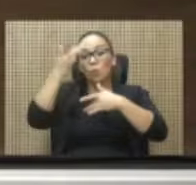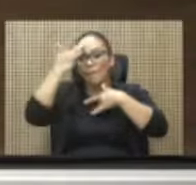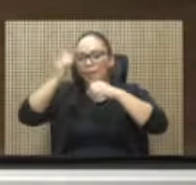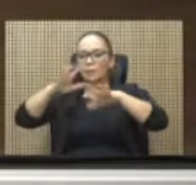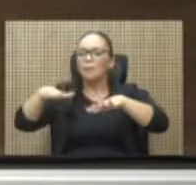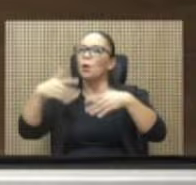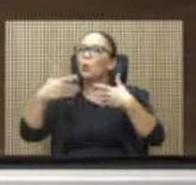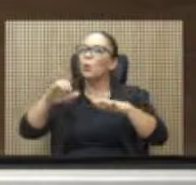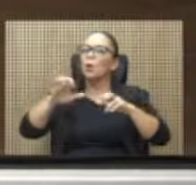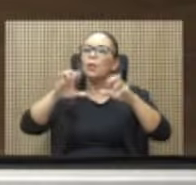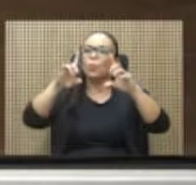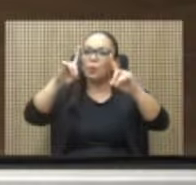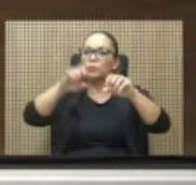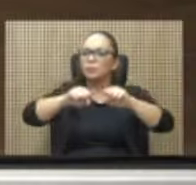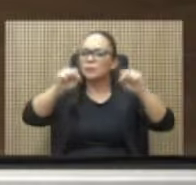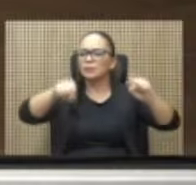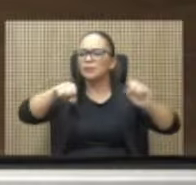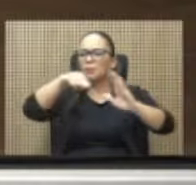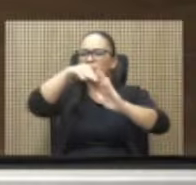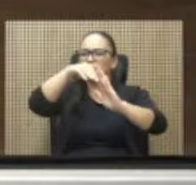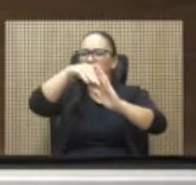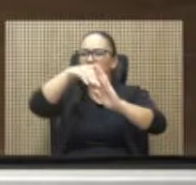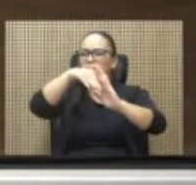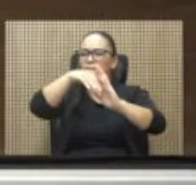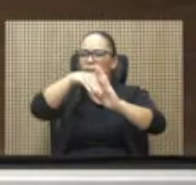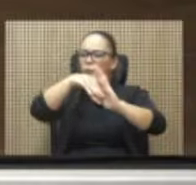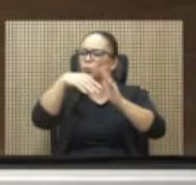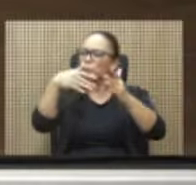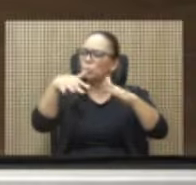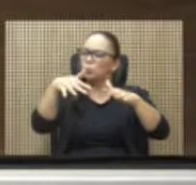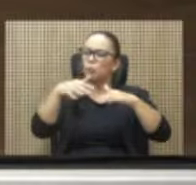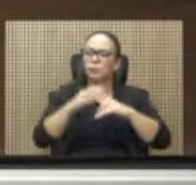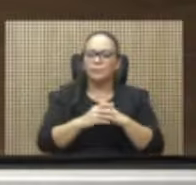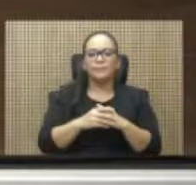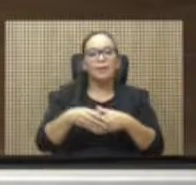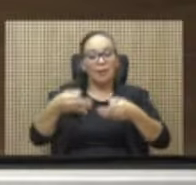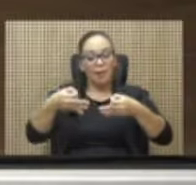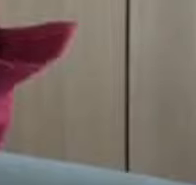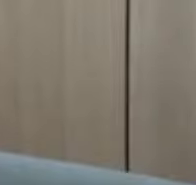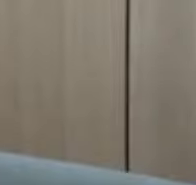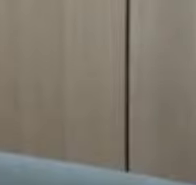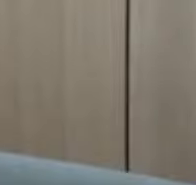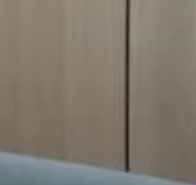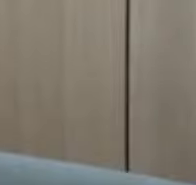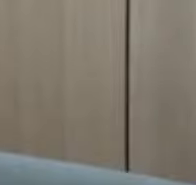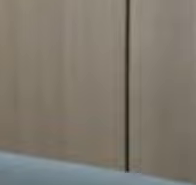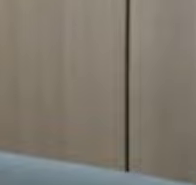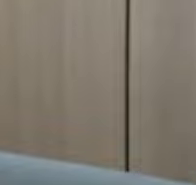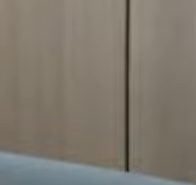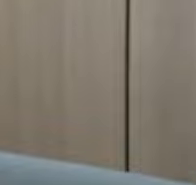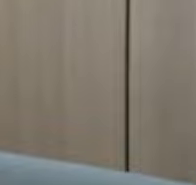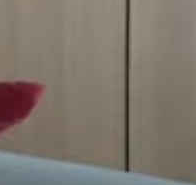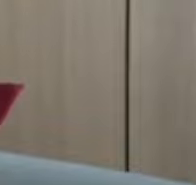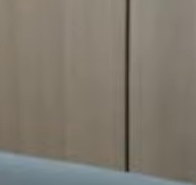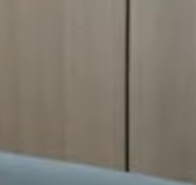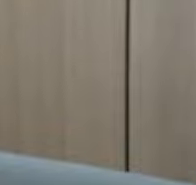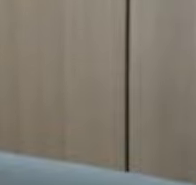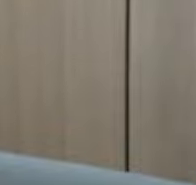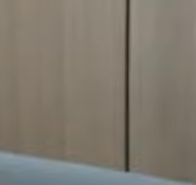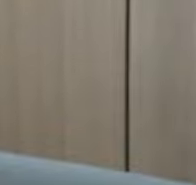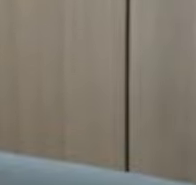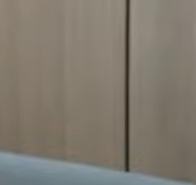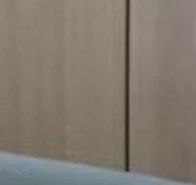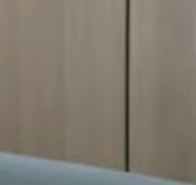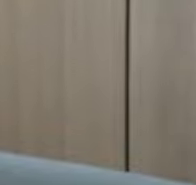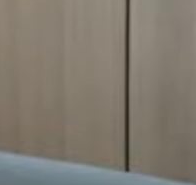los reto públicamente A que digan En qué emitió el presidente Chávez Qué cosa por ejemplo no ha bajado el desempleo no ha